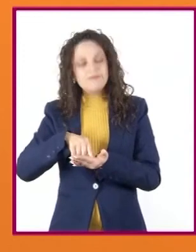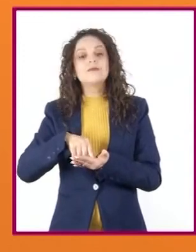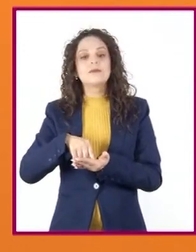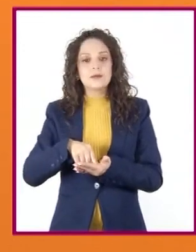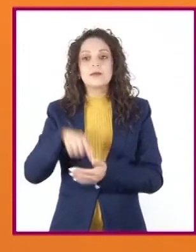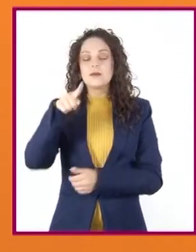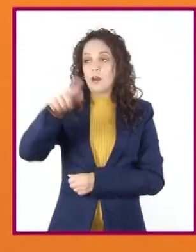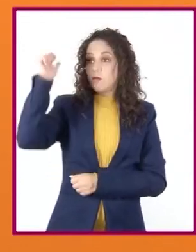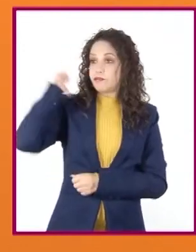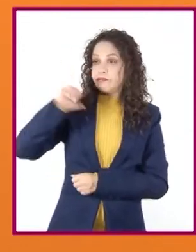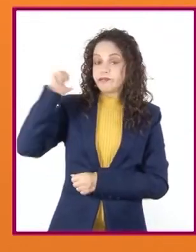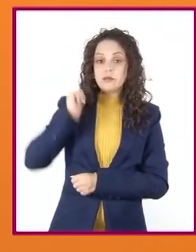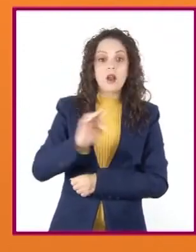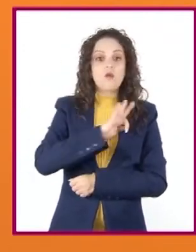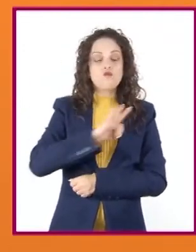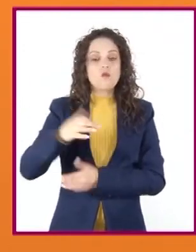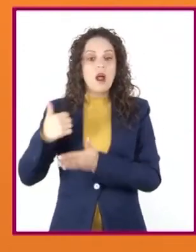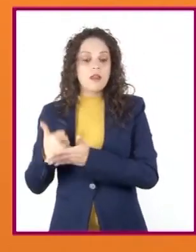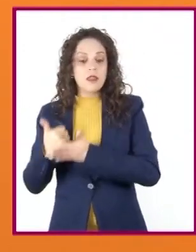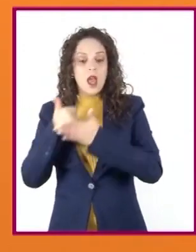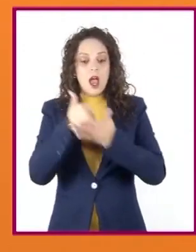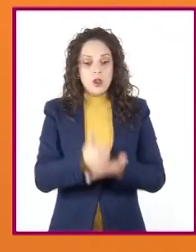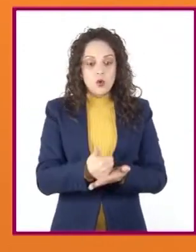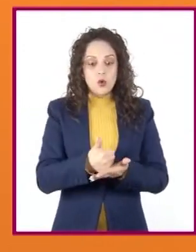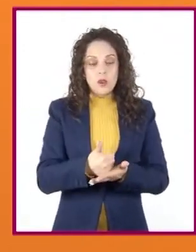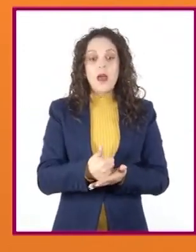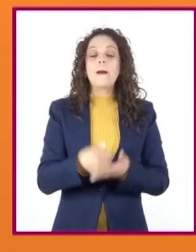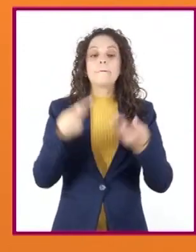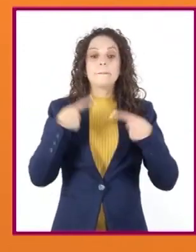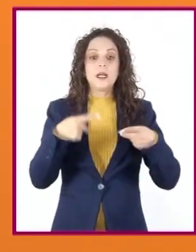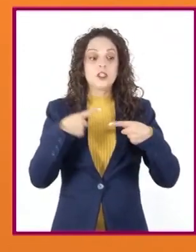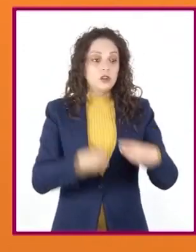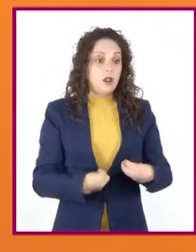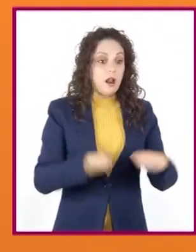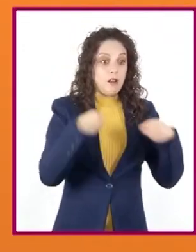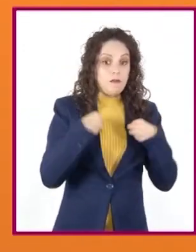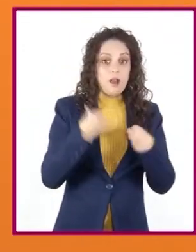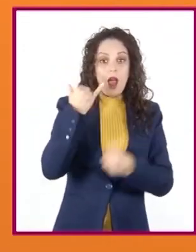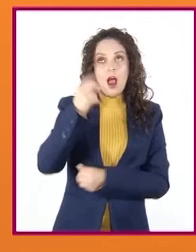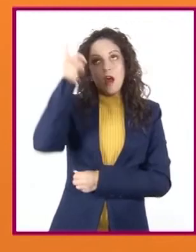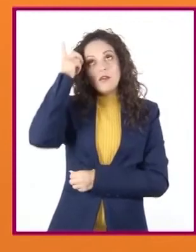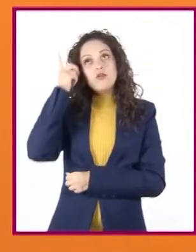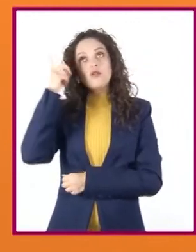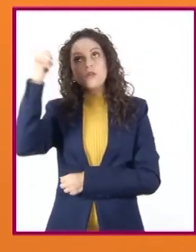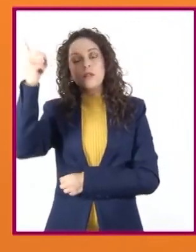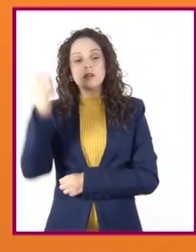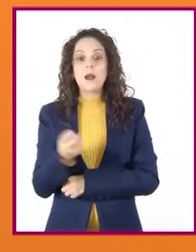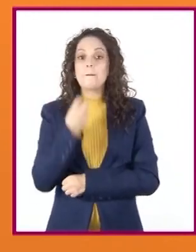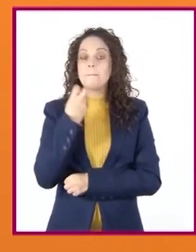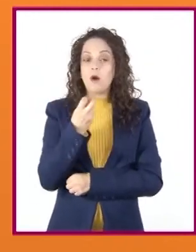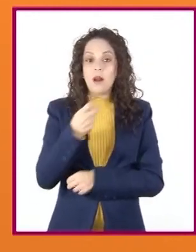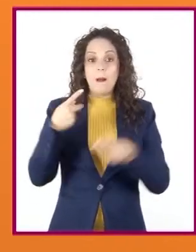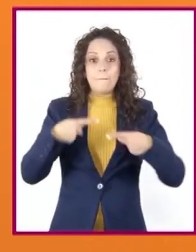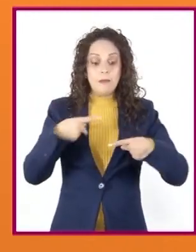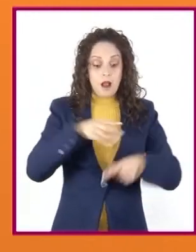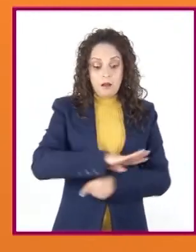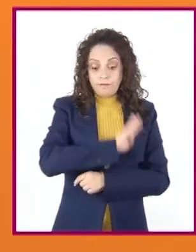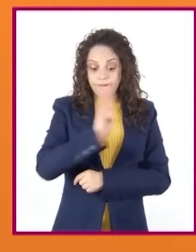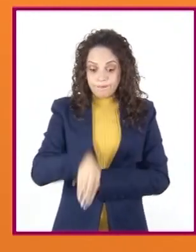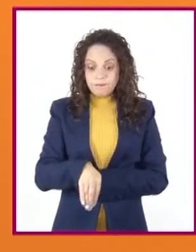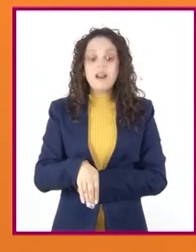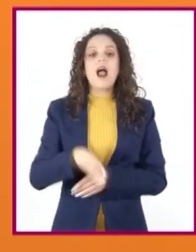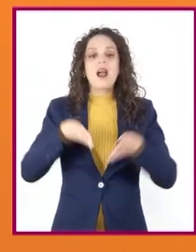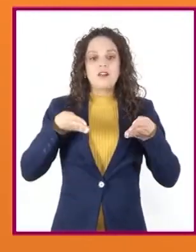actuar como mediadores entre los vivos y los dioses. Por lo tanto, los muertos eran